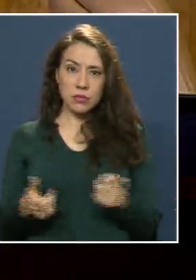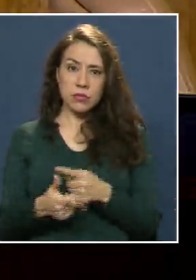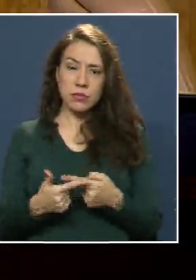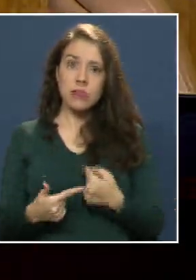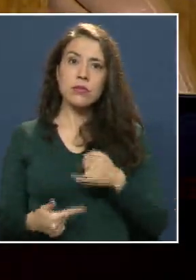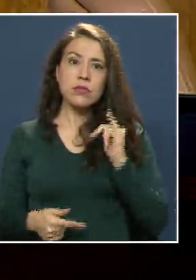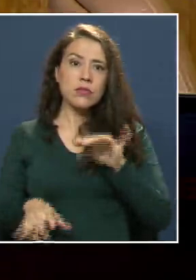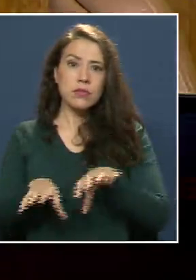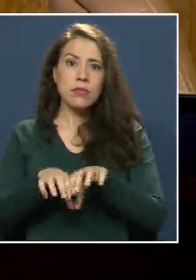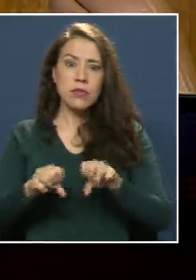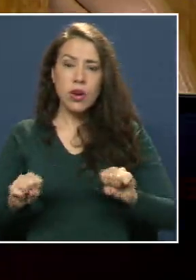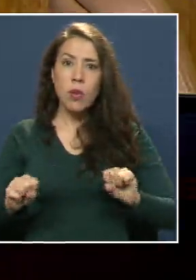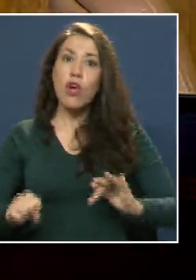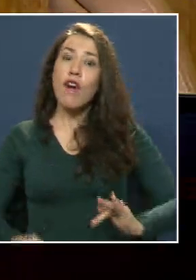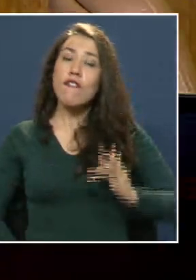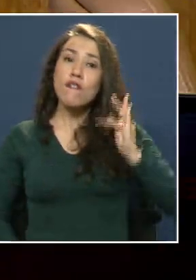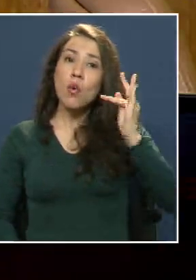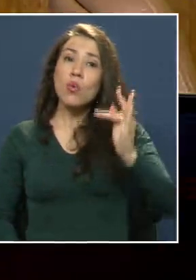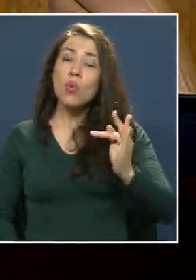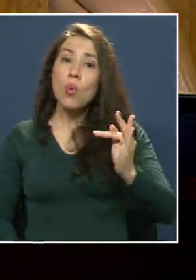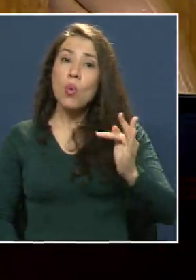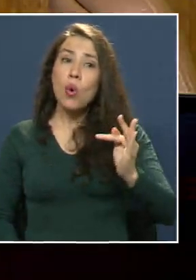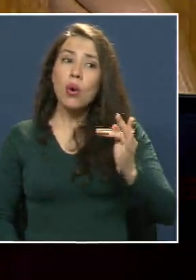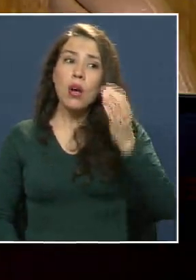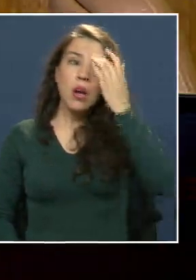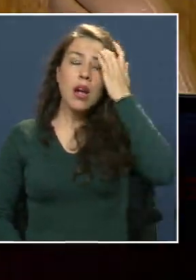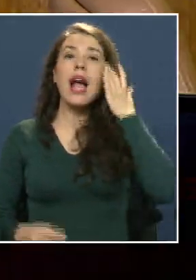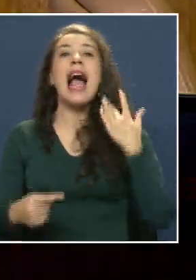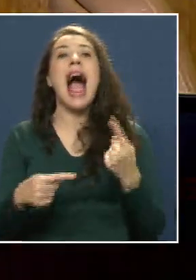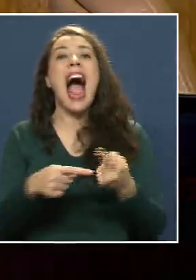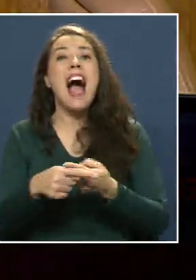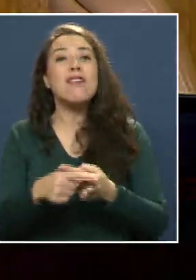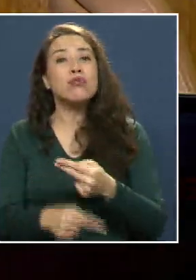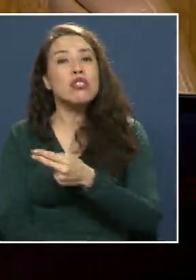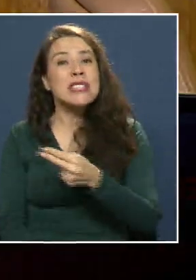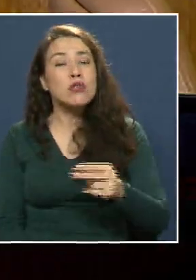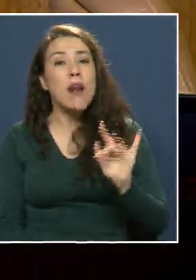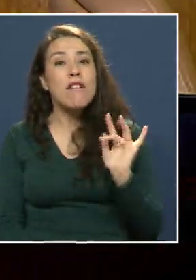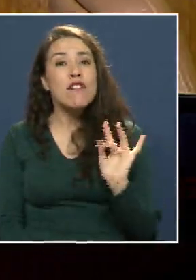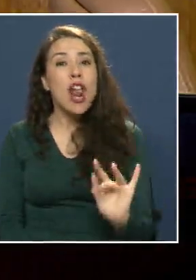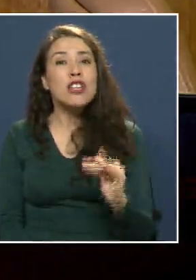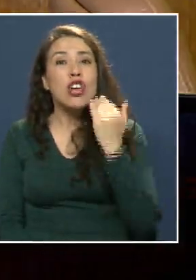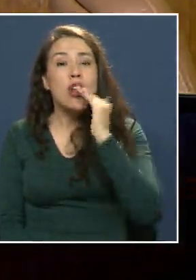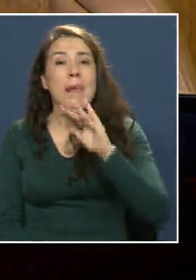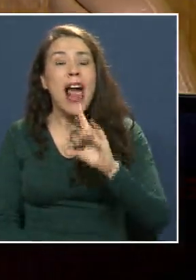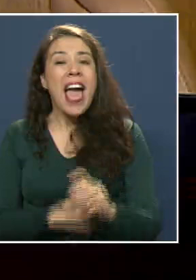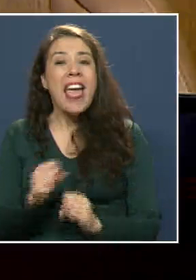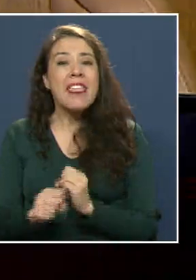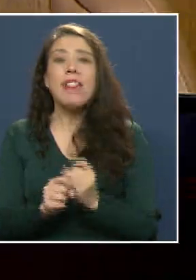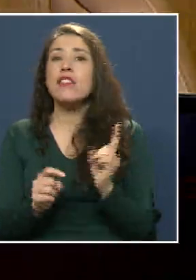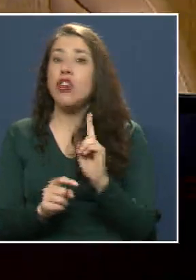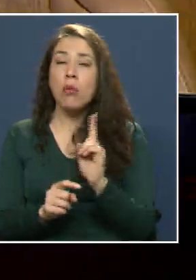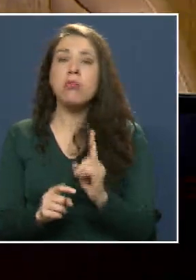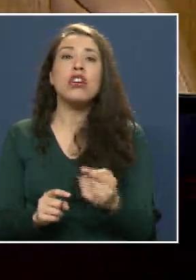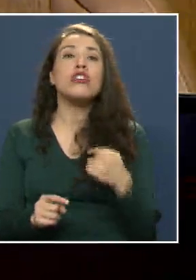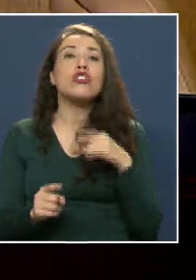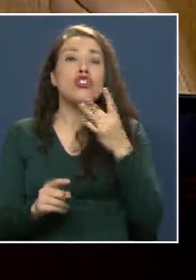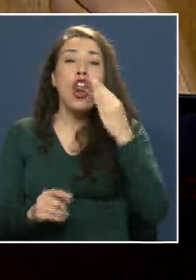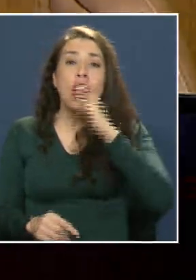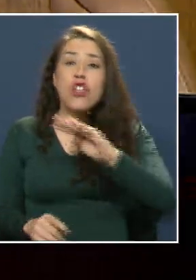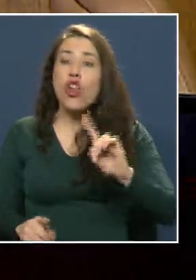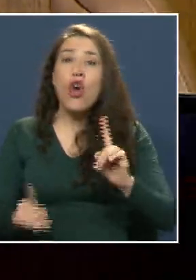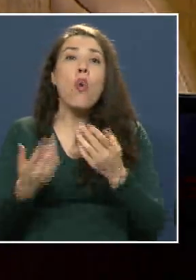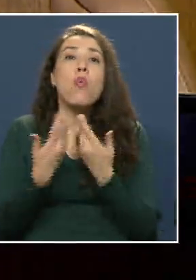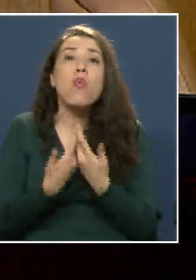soy partidario más adelante que no solo el abuso sexual y la violación a menores, sino cualquier